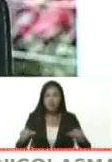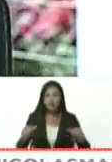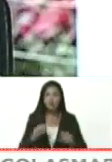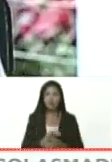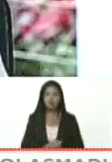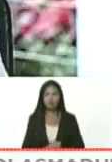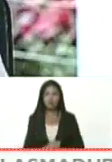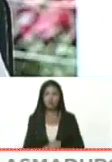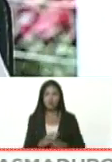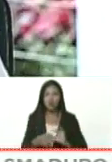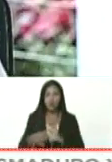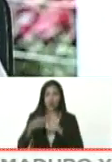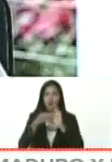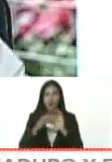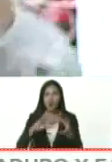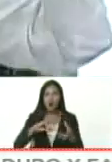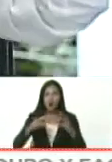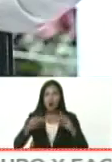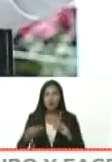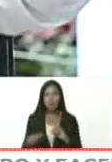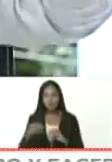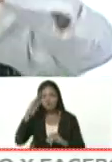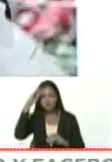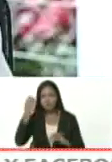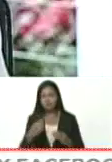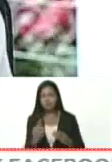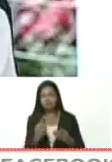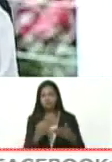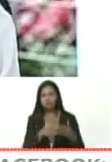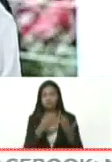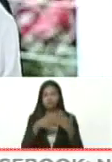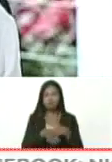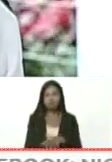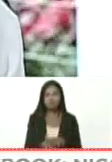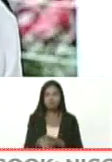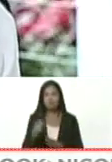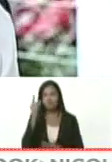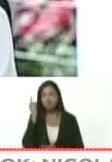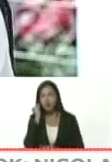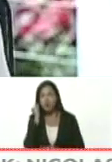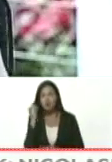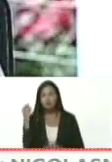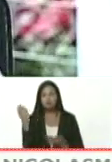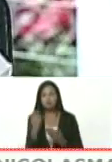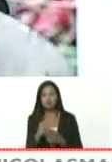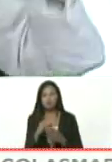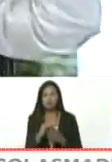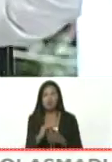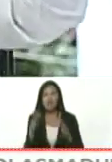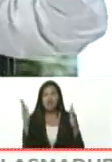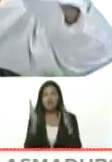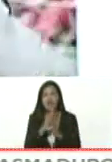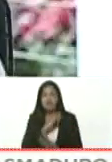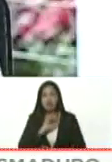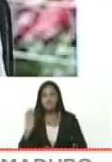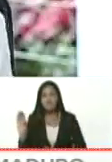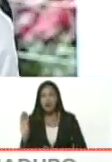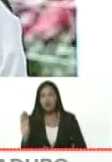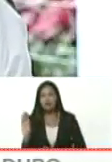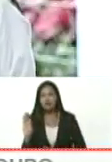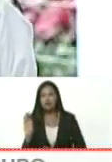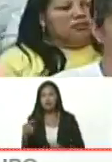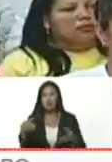Se unieron los CLAP, la milicia, la Unión Nacional de Mujeres, Hogares de la Patria, el